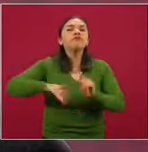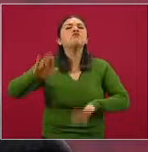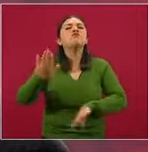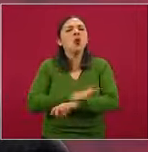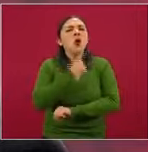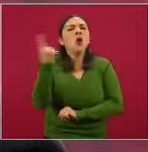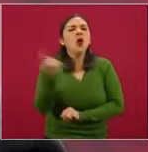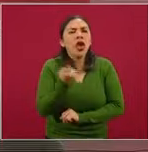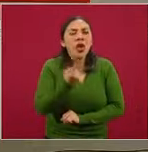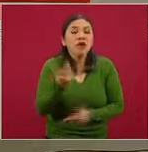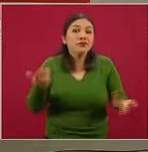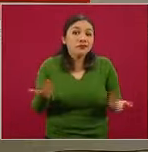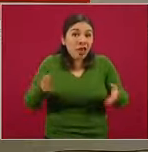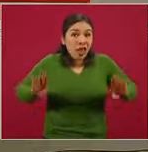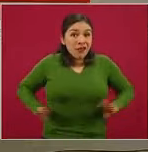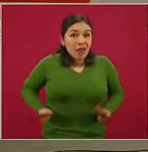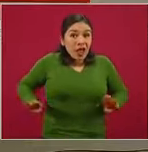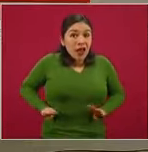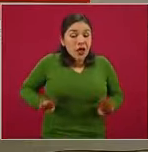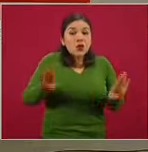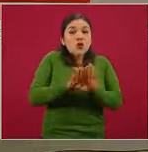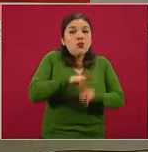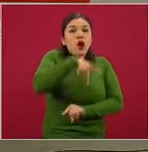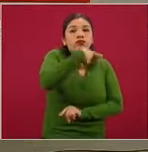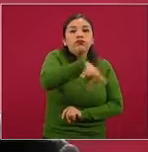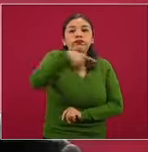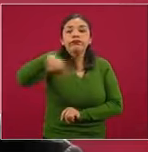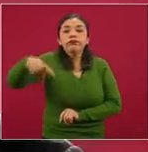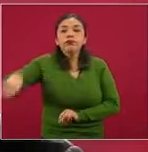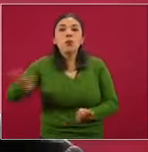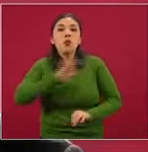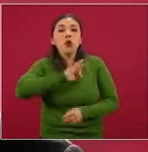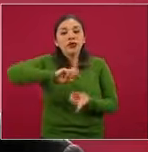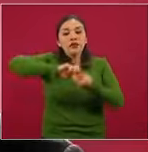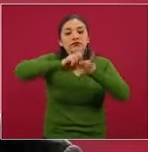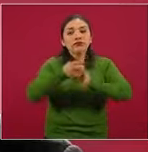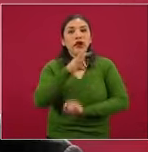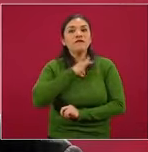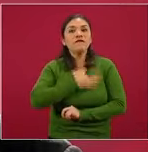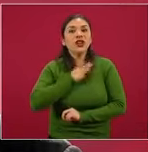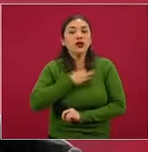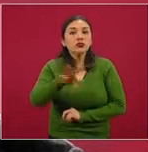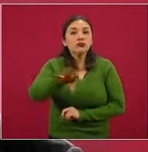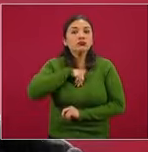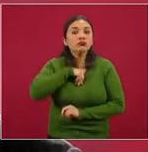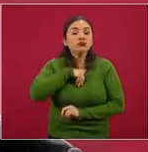la exposición y sus consecuencias al virus que podrían